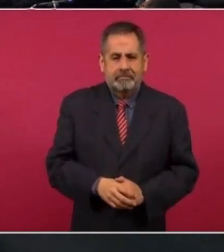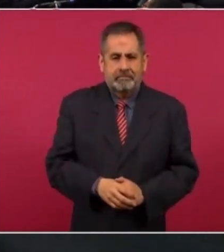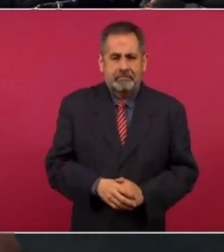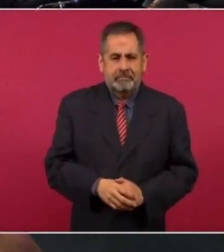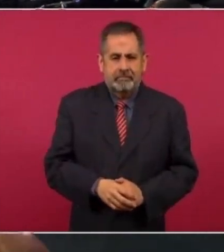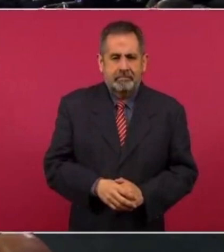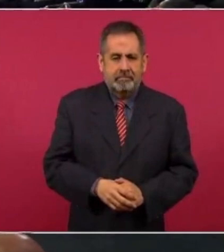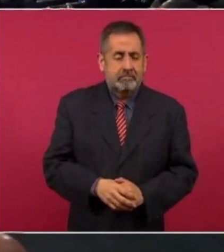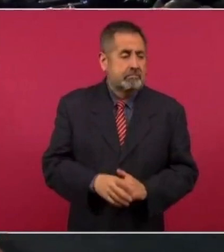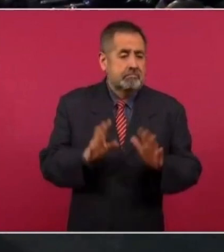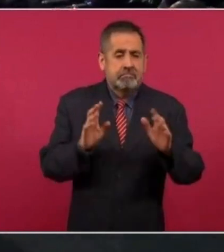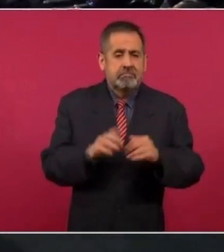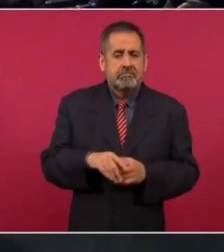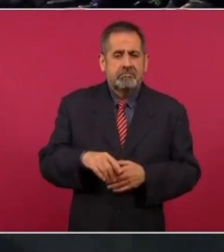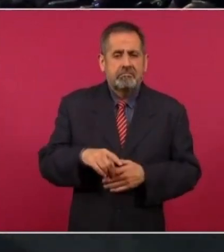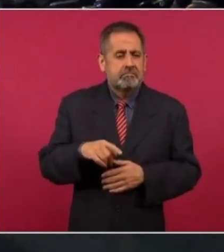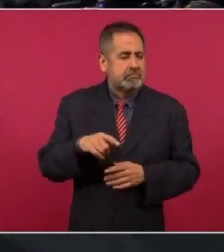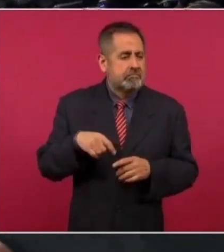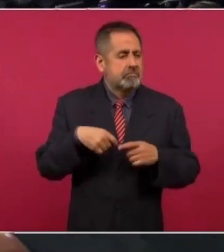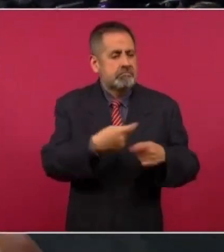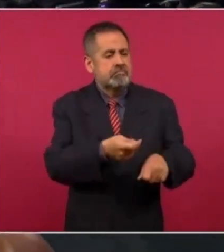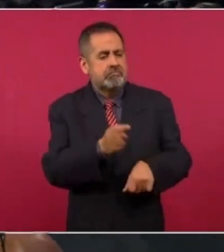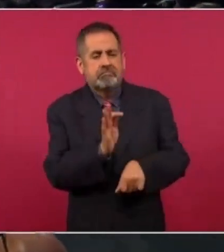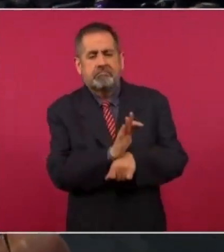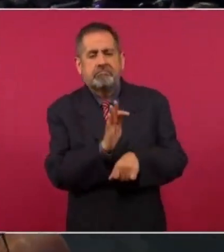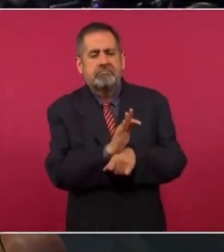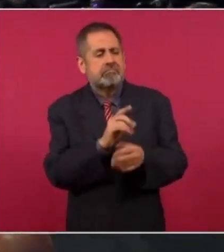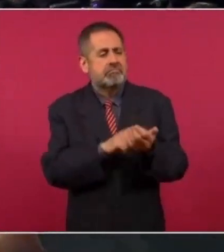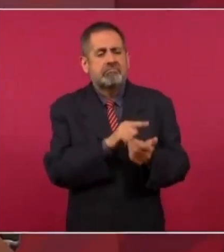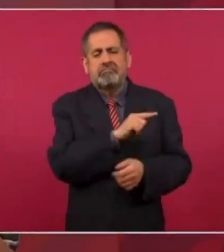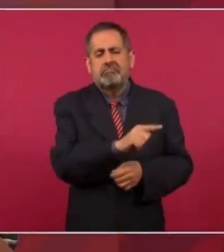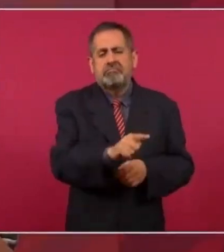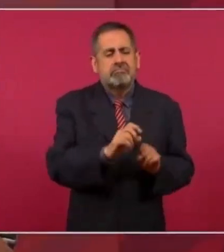Que de una u otra manera le dan impunidad